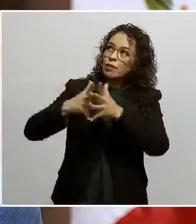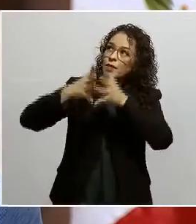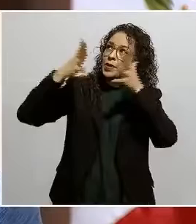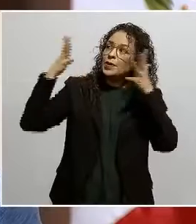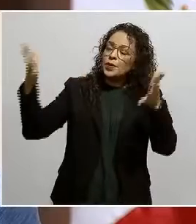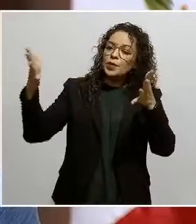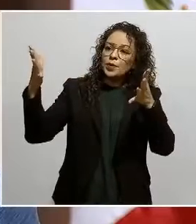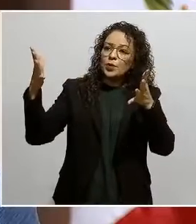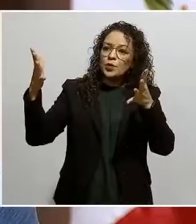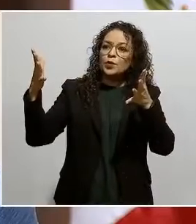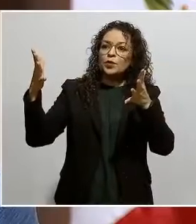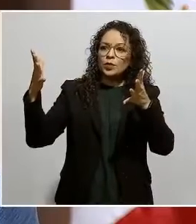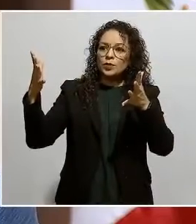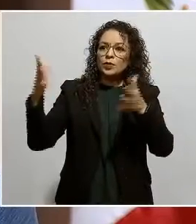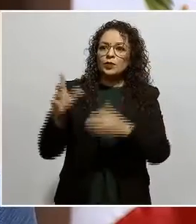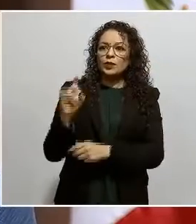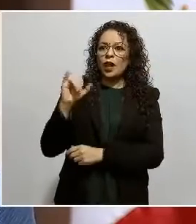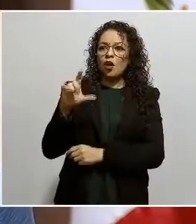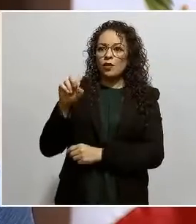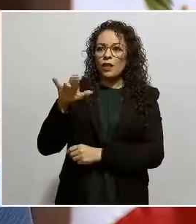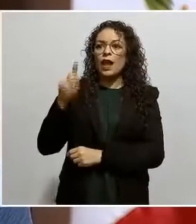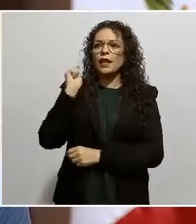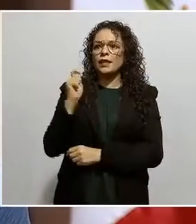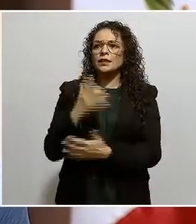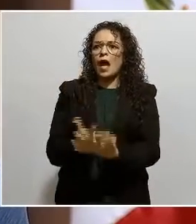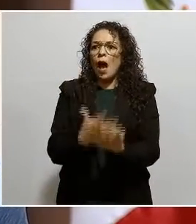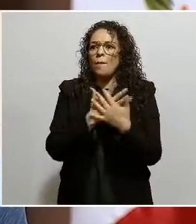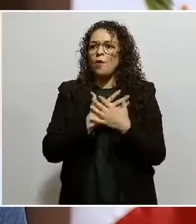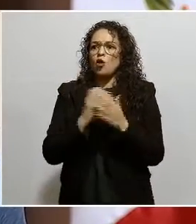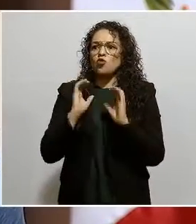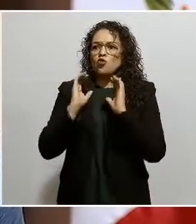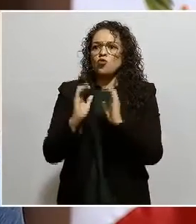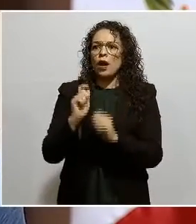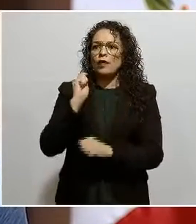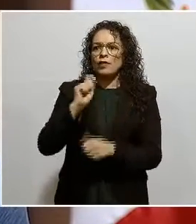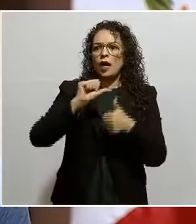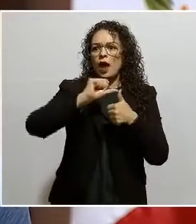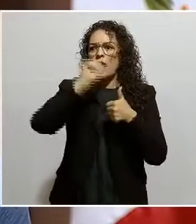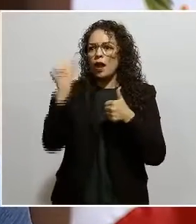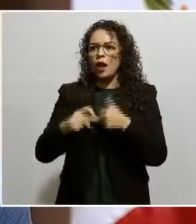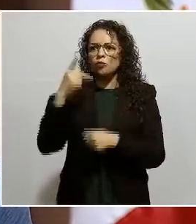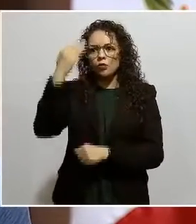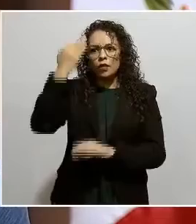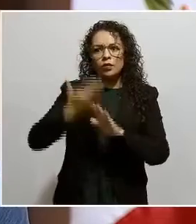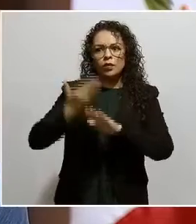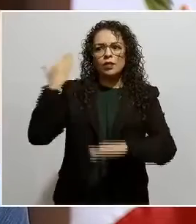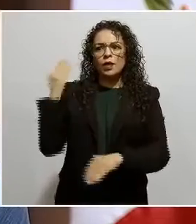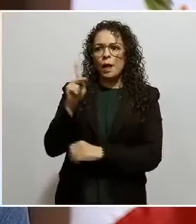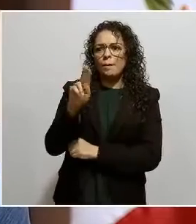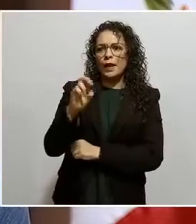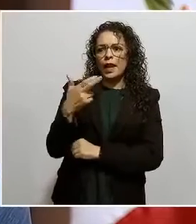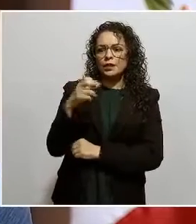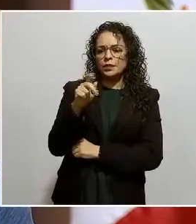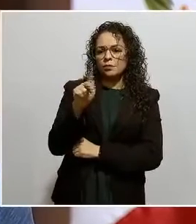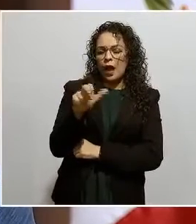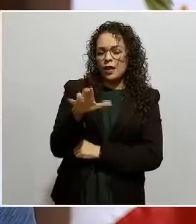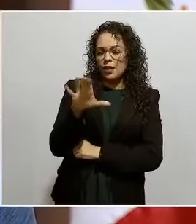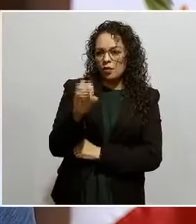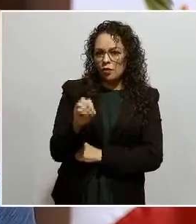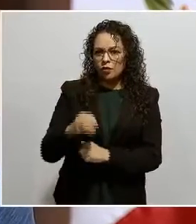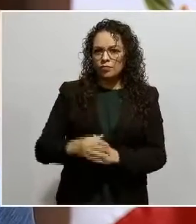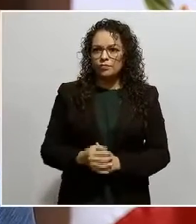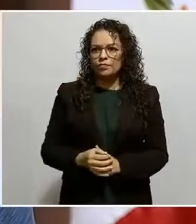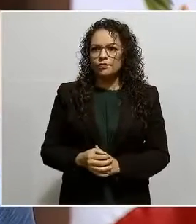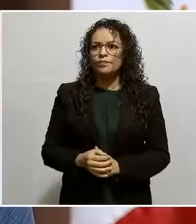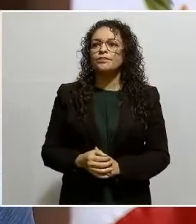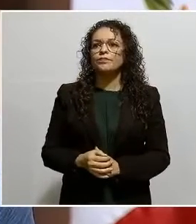hace Diego Rivera, a quien lo unió el amor y cuidado por el arte prehispánico, así como las causas libertarias. Decía